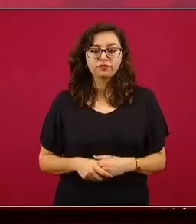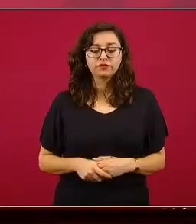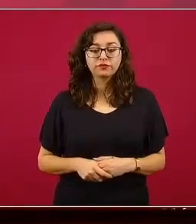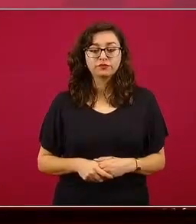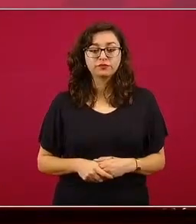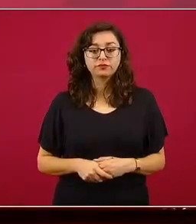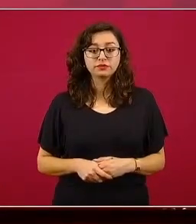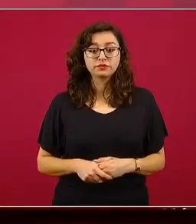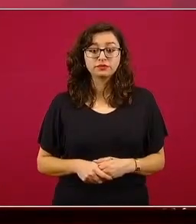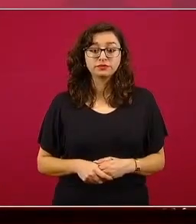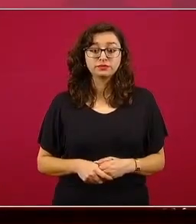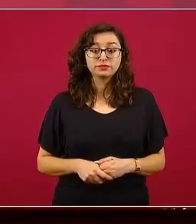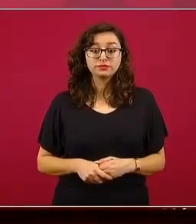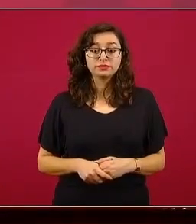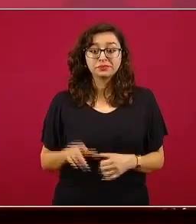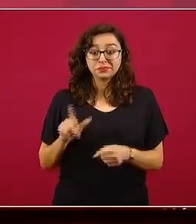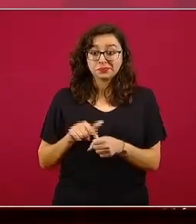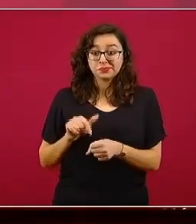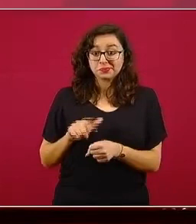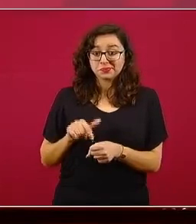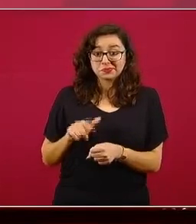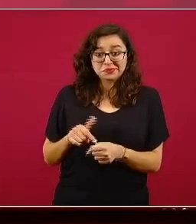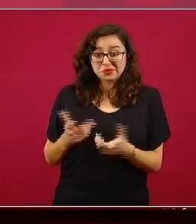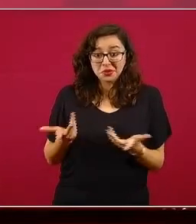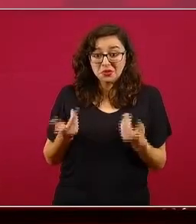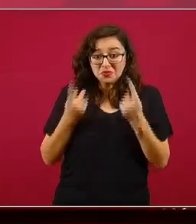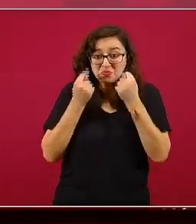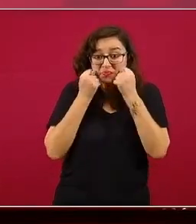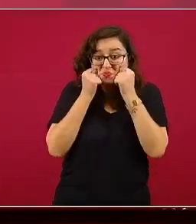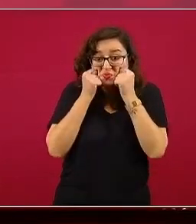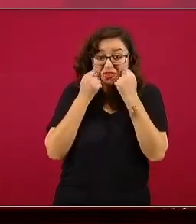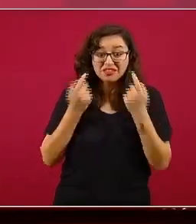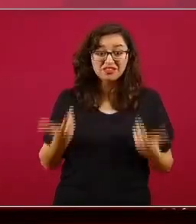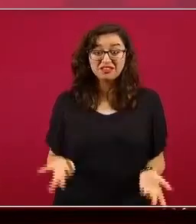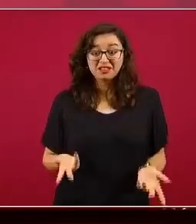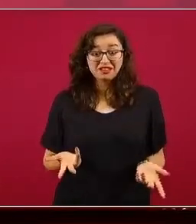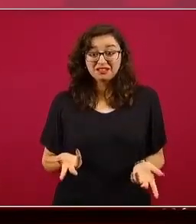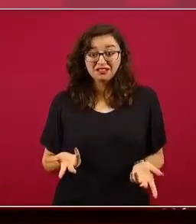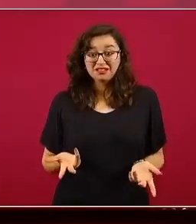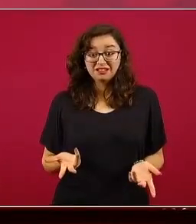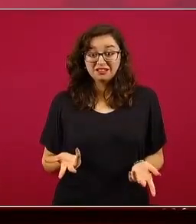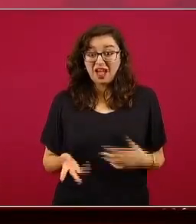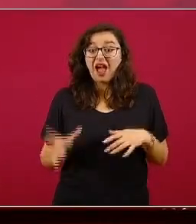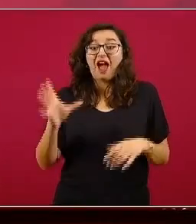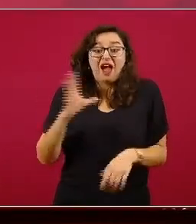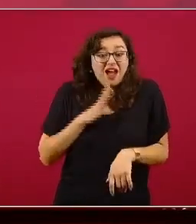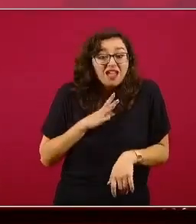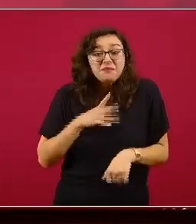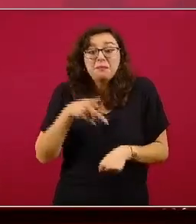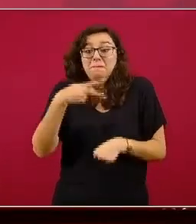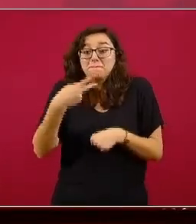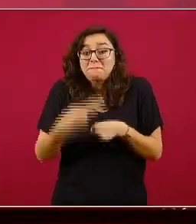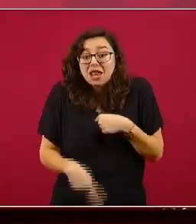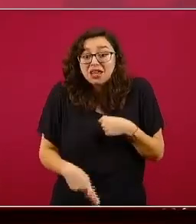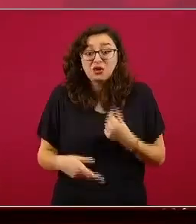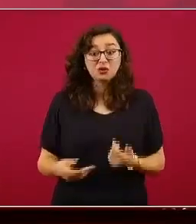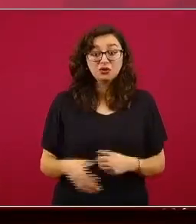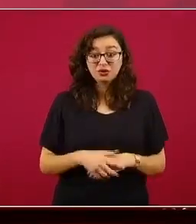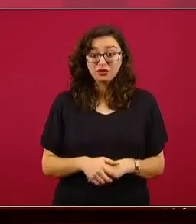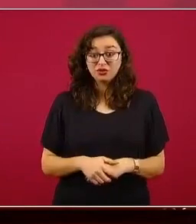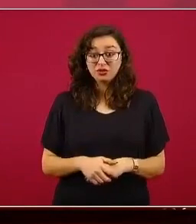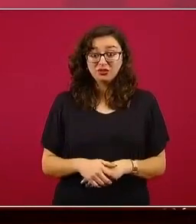En cuanto al color, es hasta cierto punto intrascendente. Alerta por COVID-19. emergencia